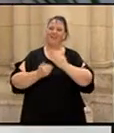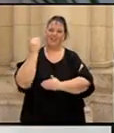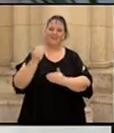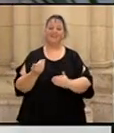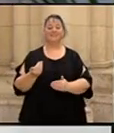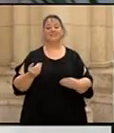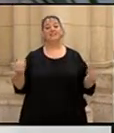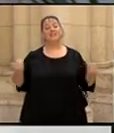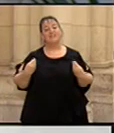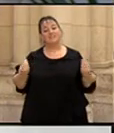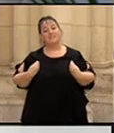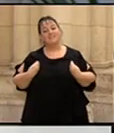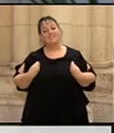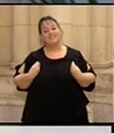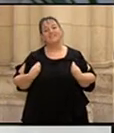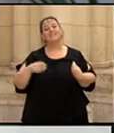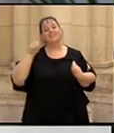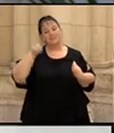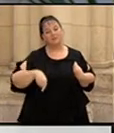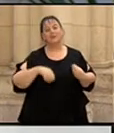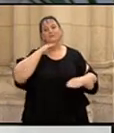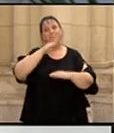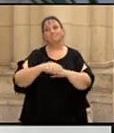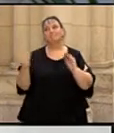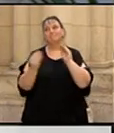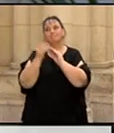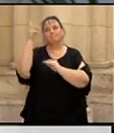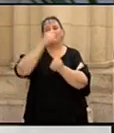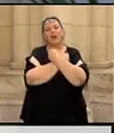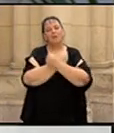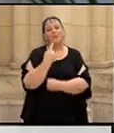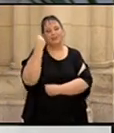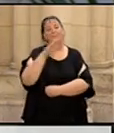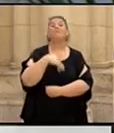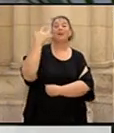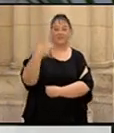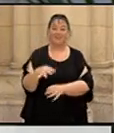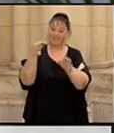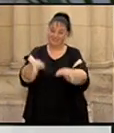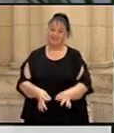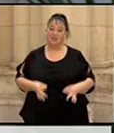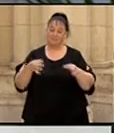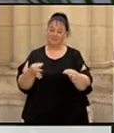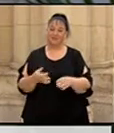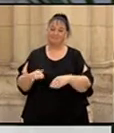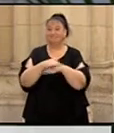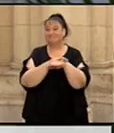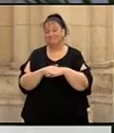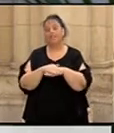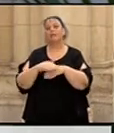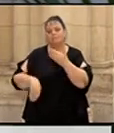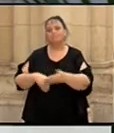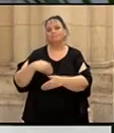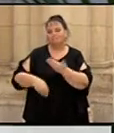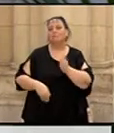y vivido también con las medidas del amor de Dios, perdonando siempre y siguiendo adelante.